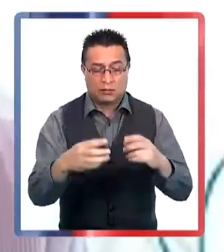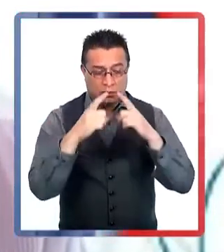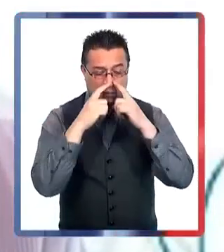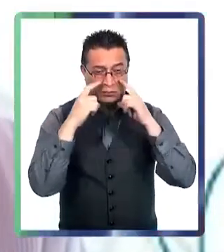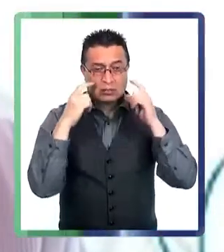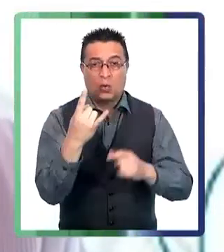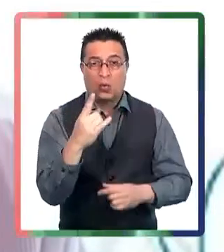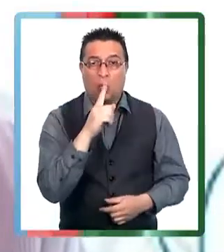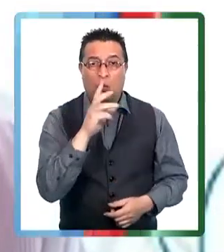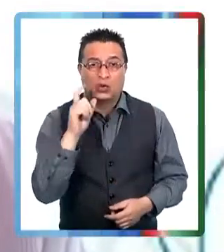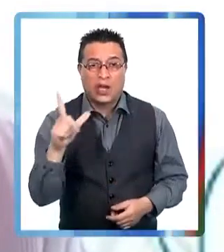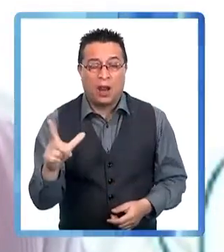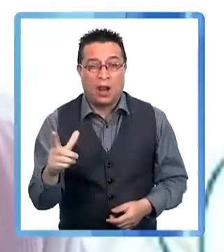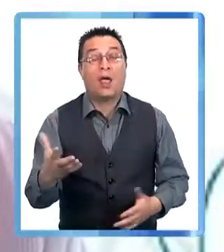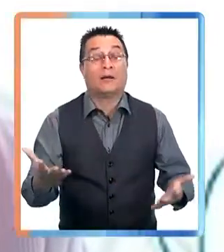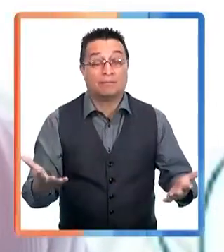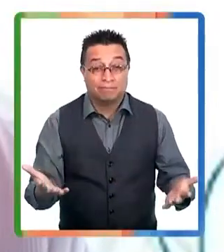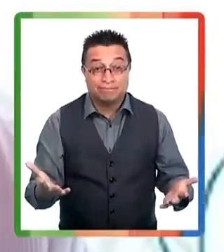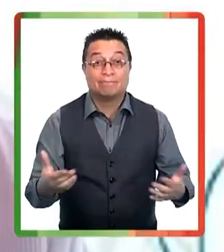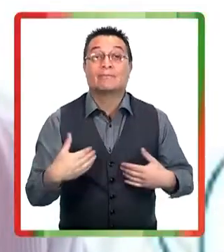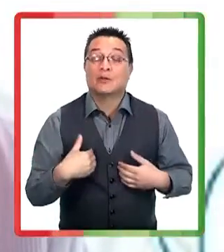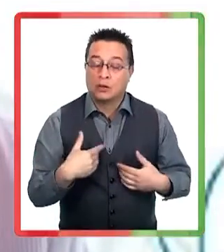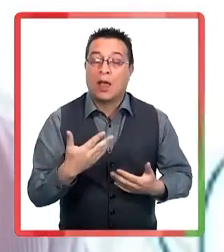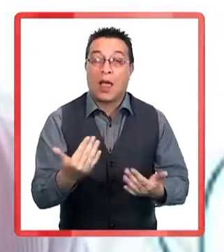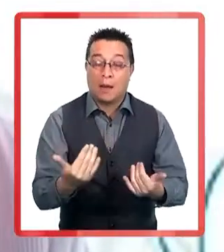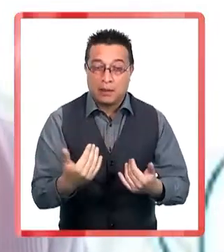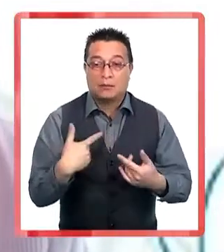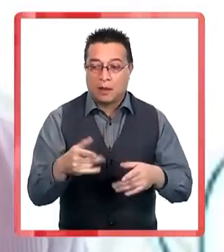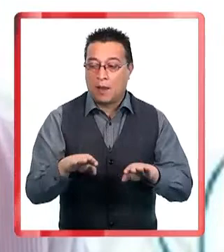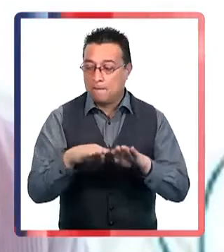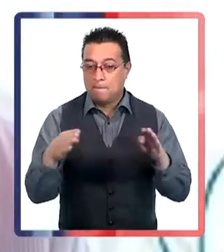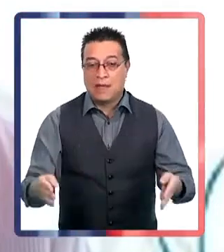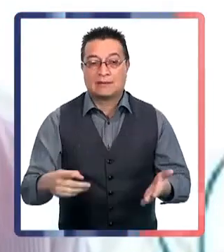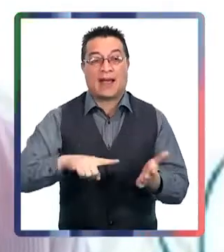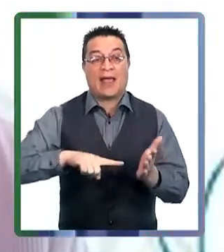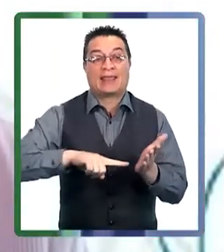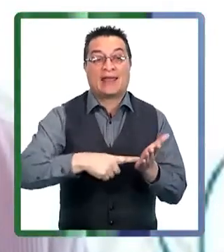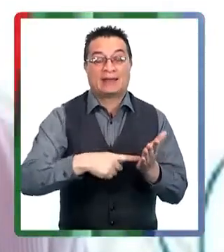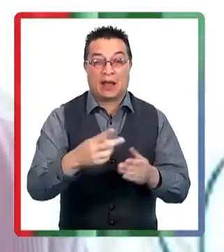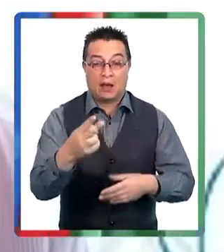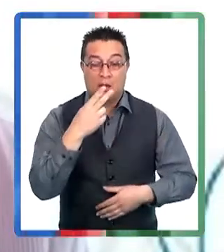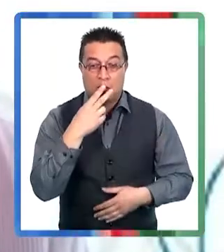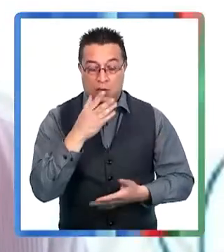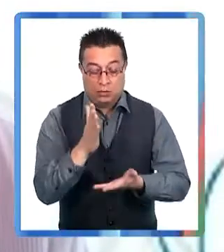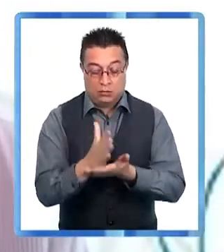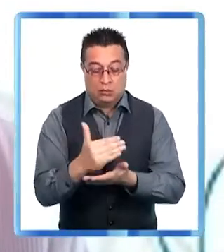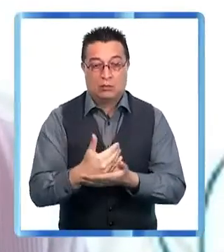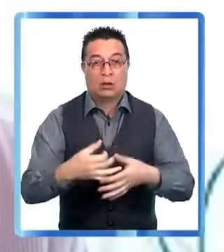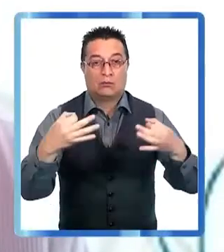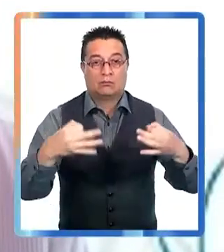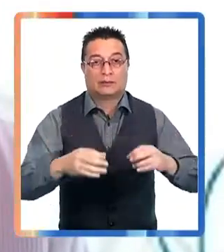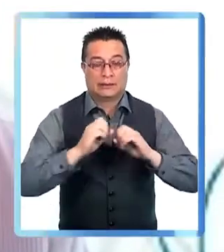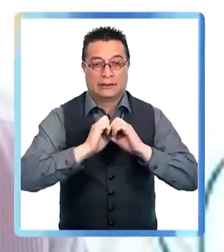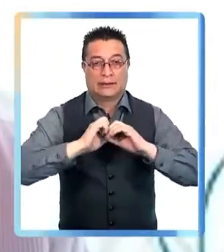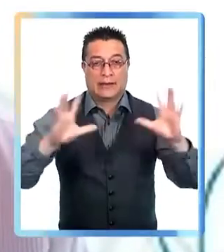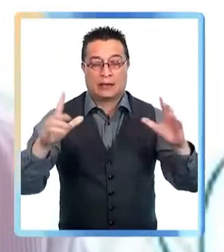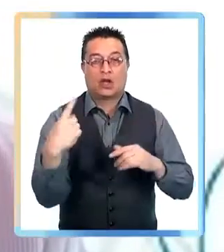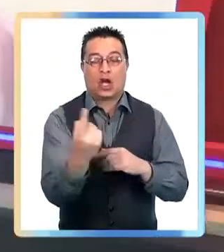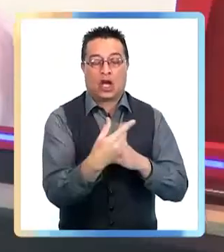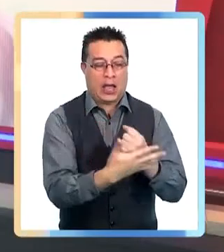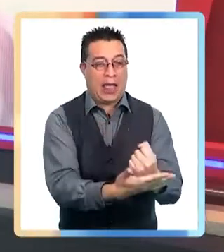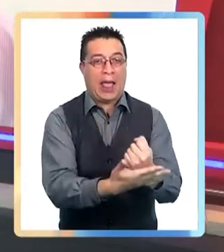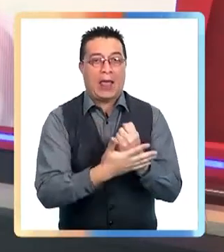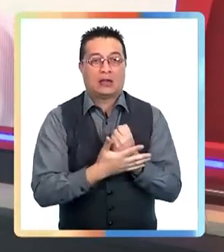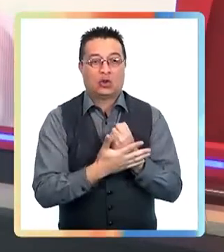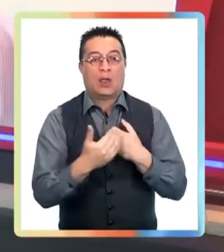ha demostrado utilidad. Bueno, yo espero que de la mesa técnica de tabaco salgan ideas concretas que realmente